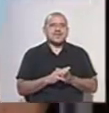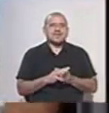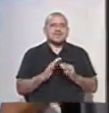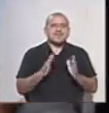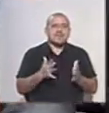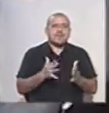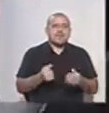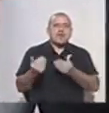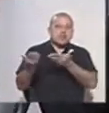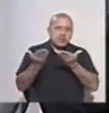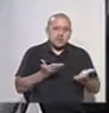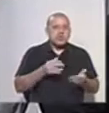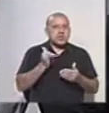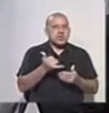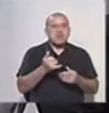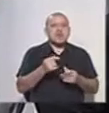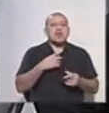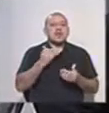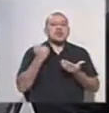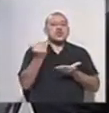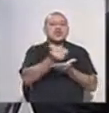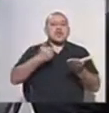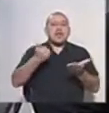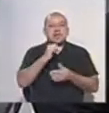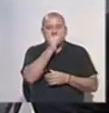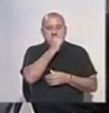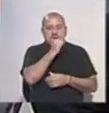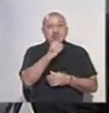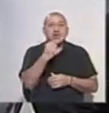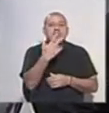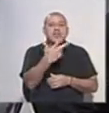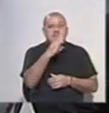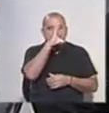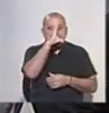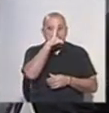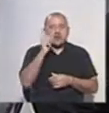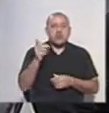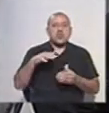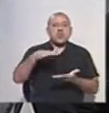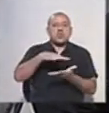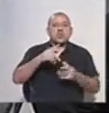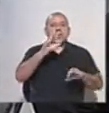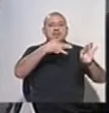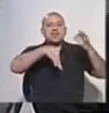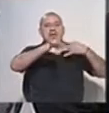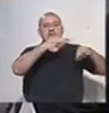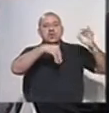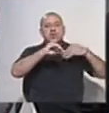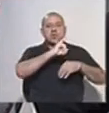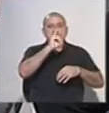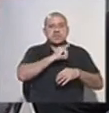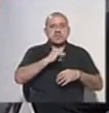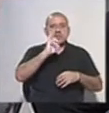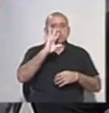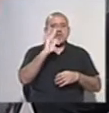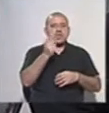la invitación que está hecha, ¿no? Que nos quiten lo cantado. Es el 3 de febrero en la Cita Rosa, una sala divina. A las 21